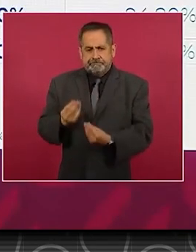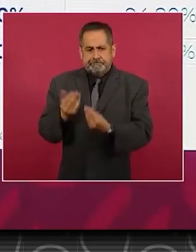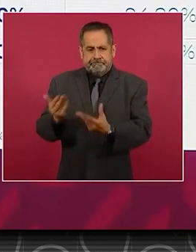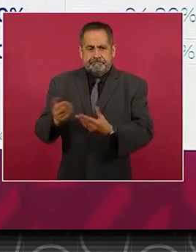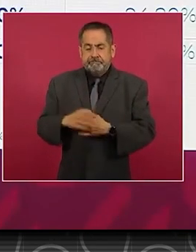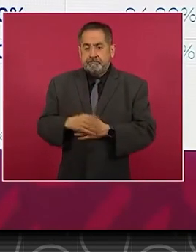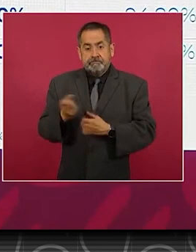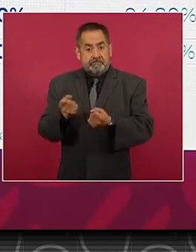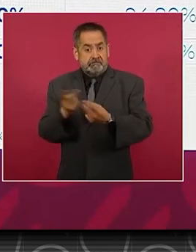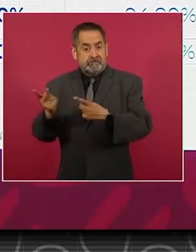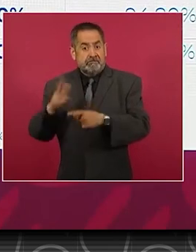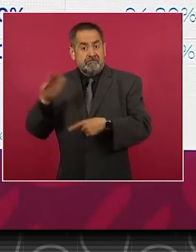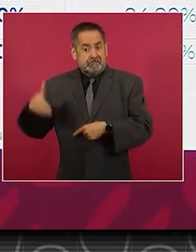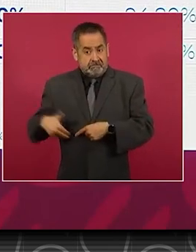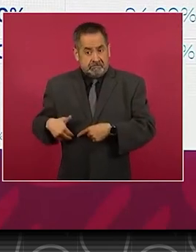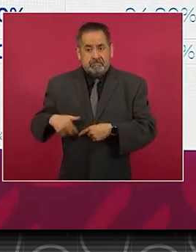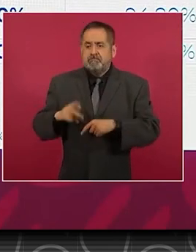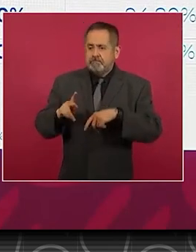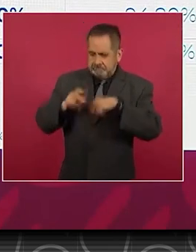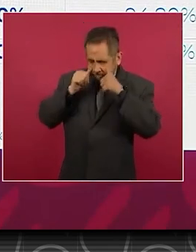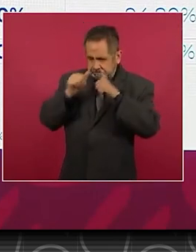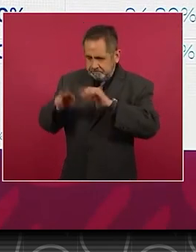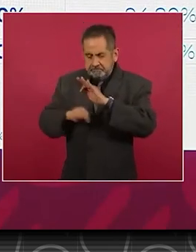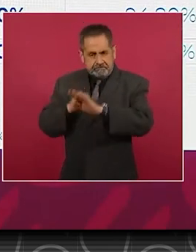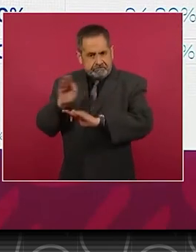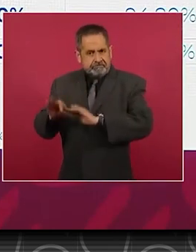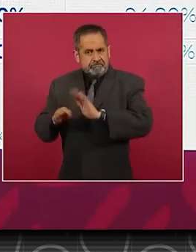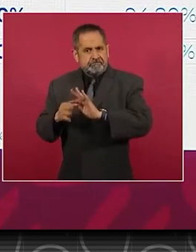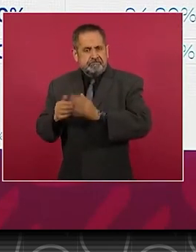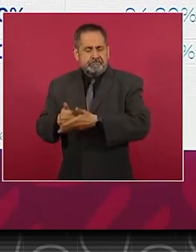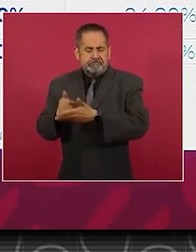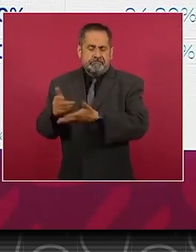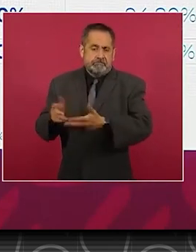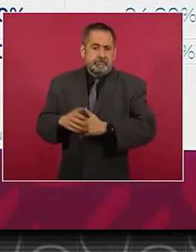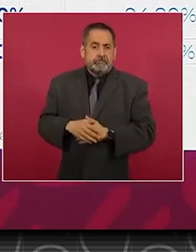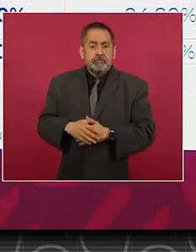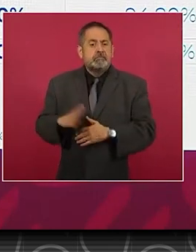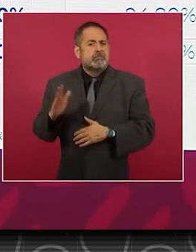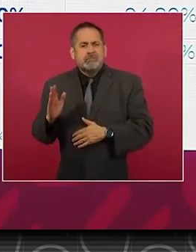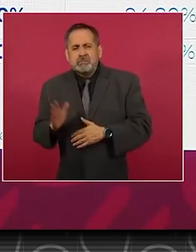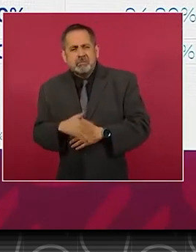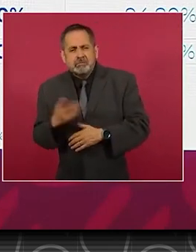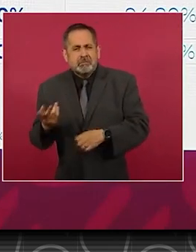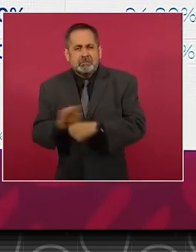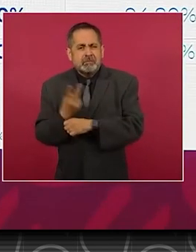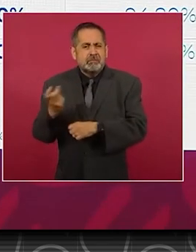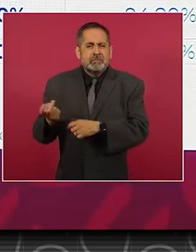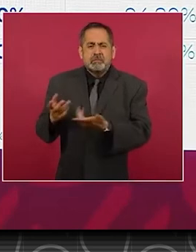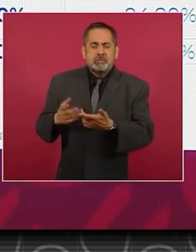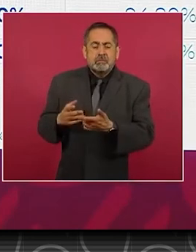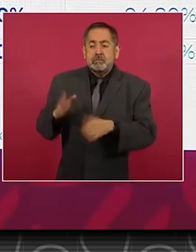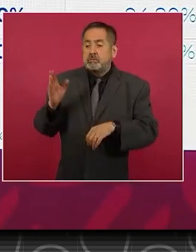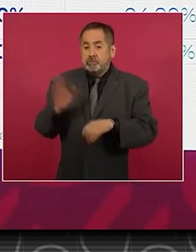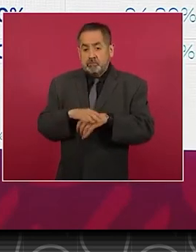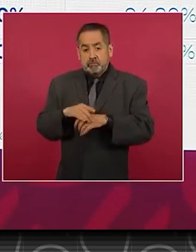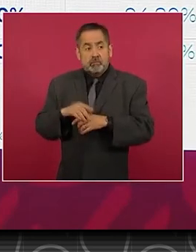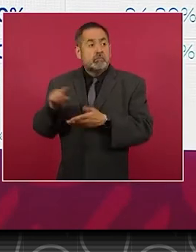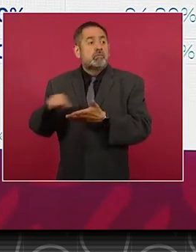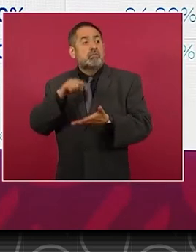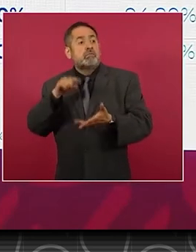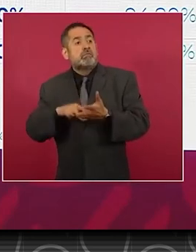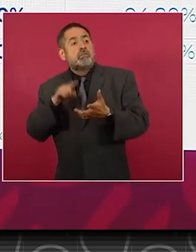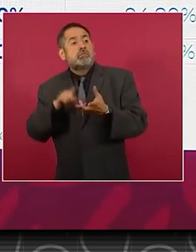esto también motivado porque alejaron muchísimo las casillas